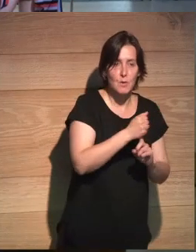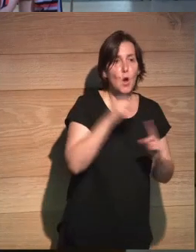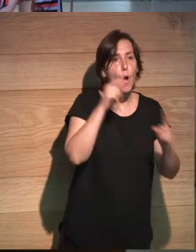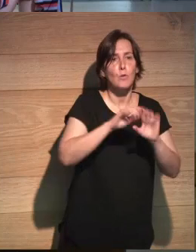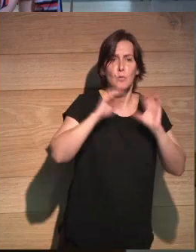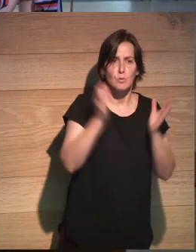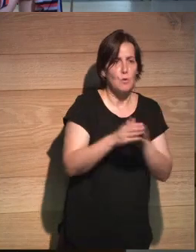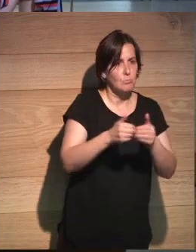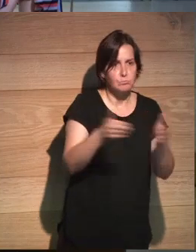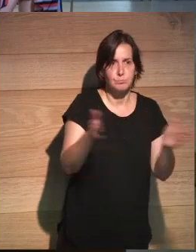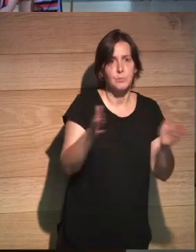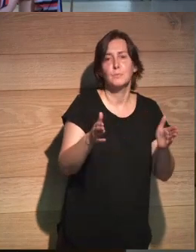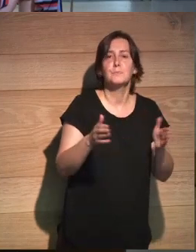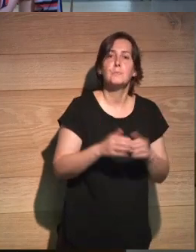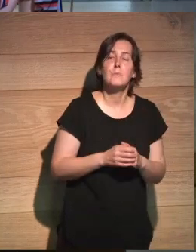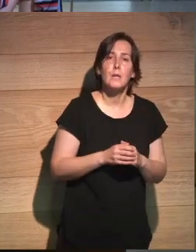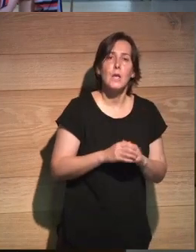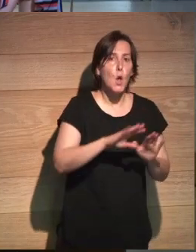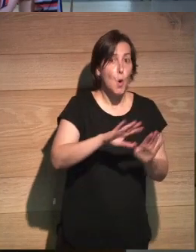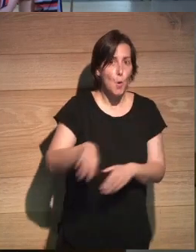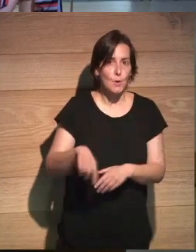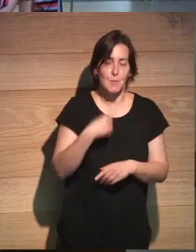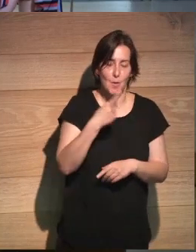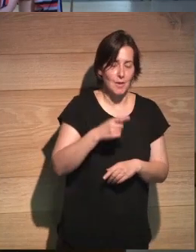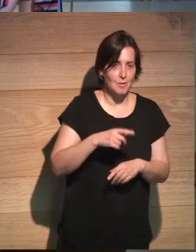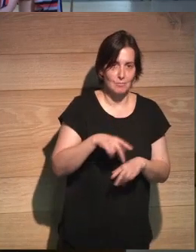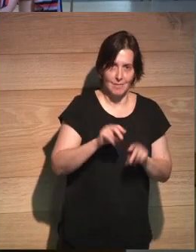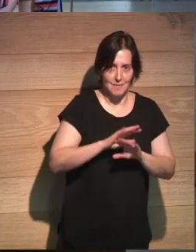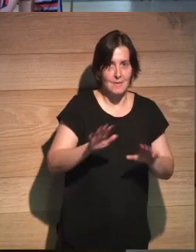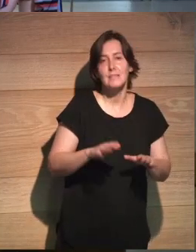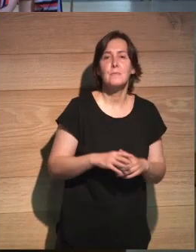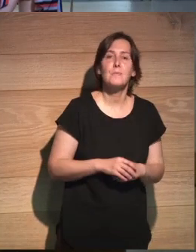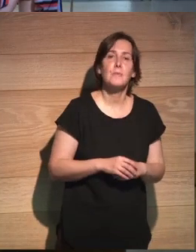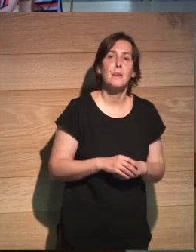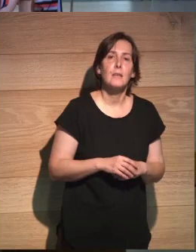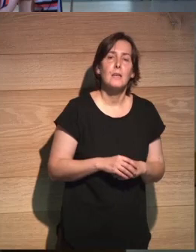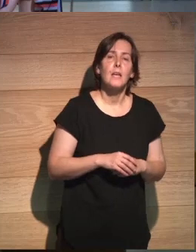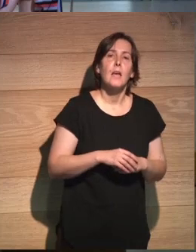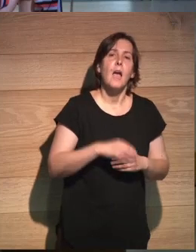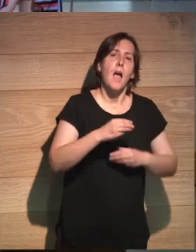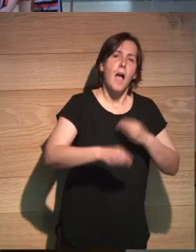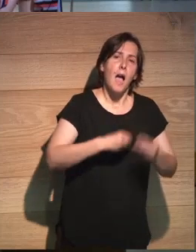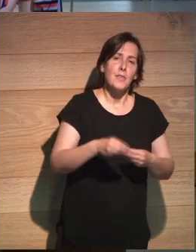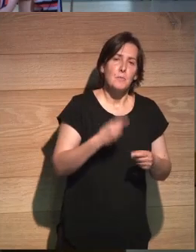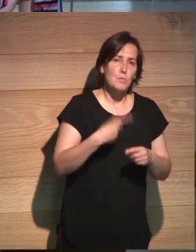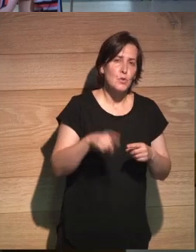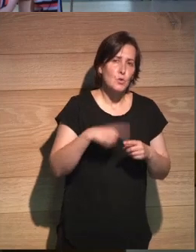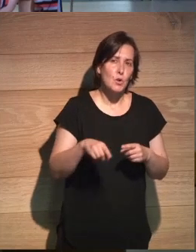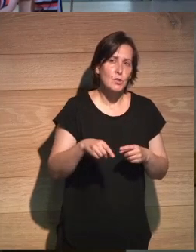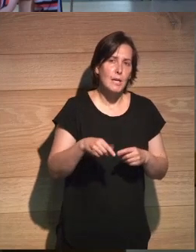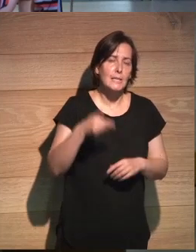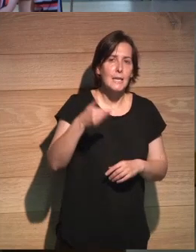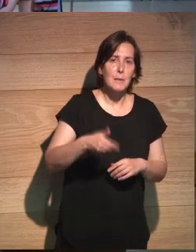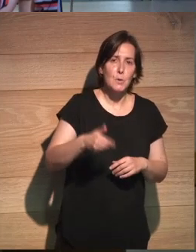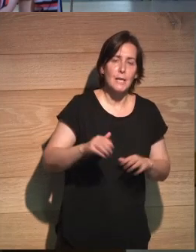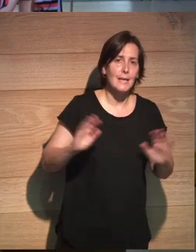para llegar de otra manera. Y una última consideración, y ya me callo. Mucho de lo que hacemos no es solo importante en la medida